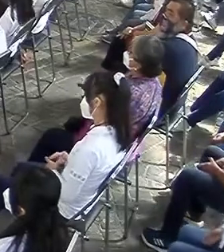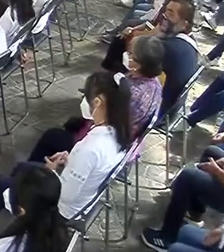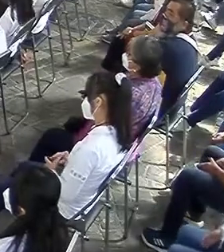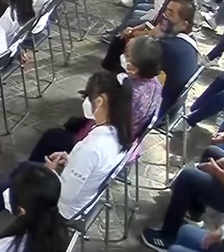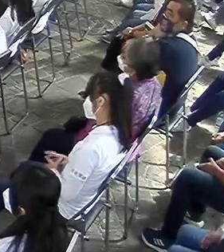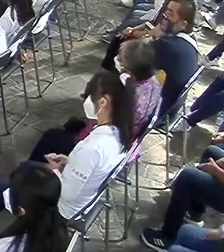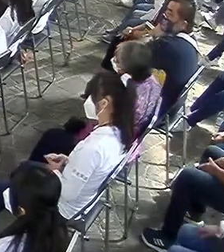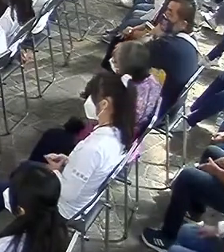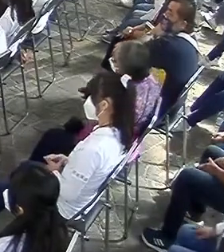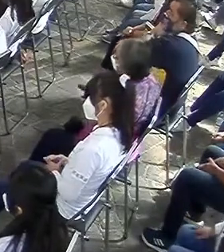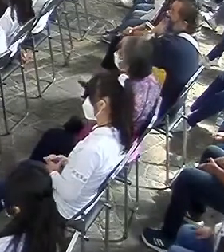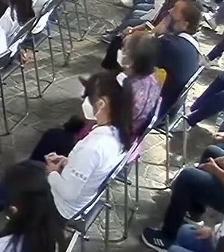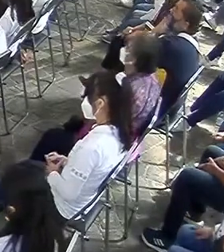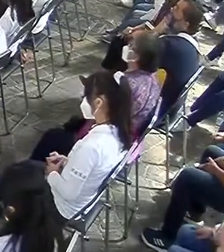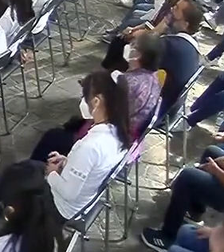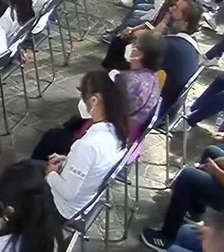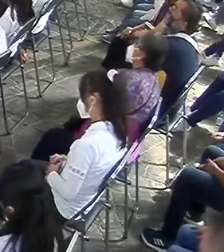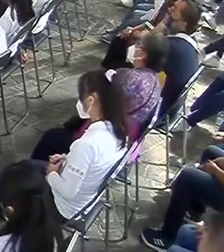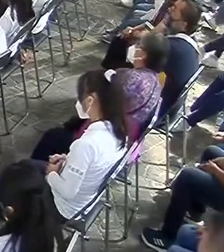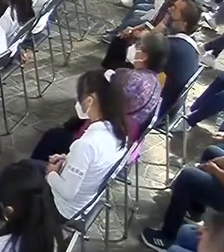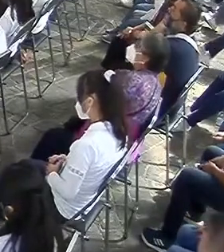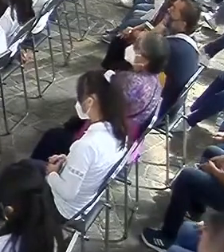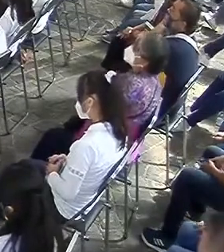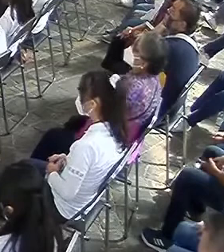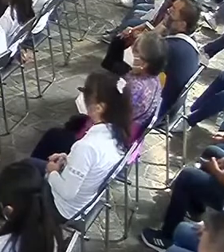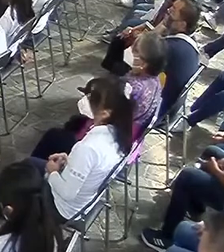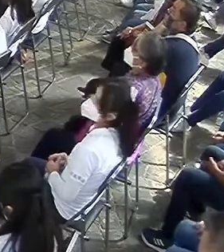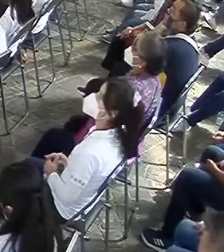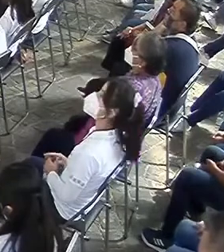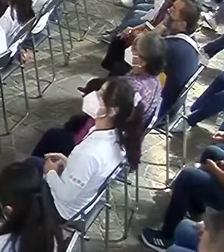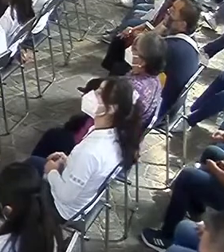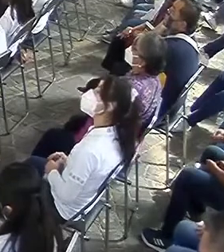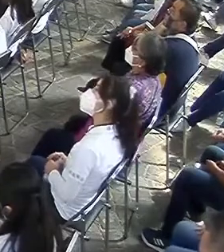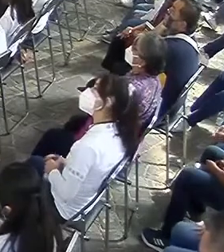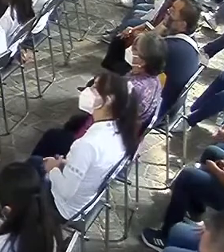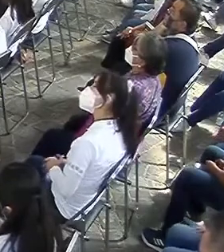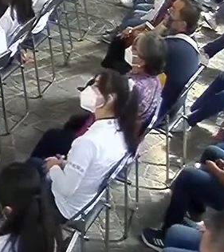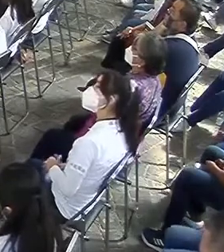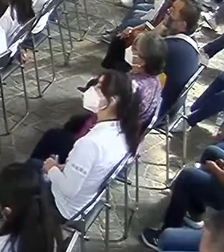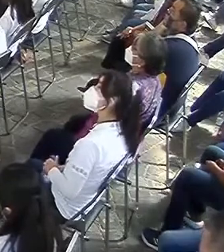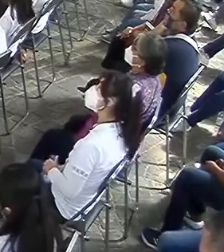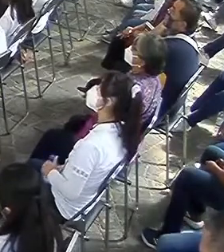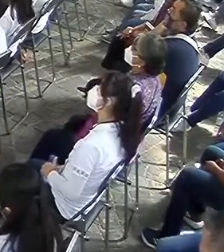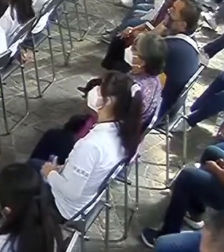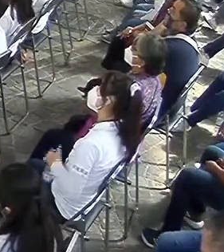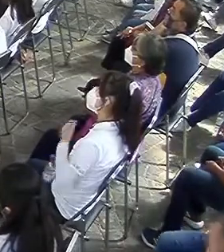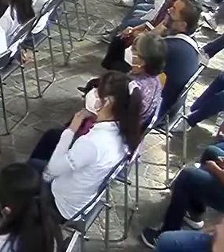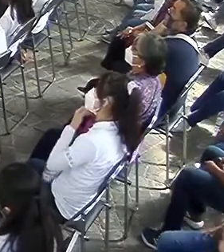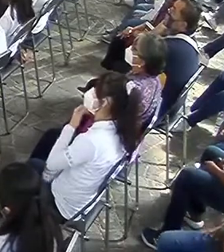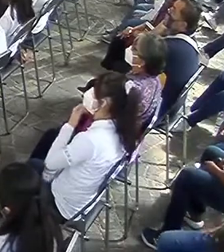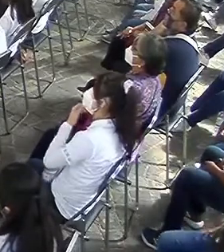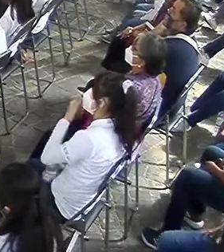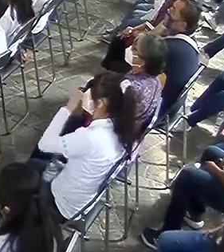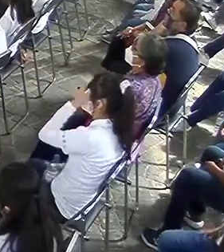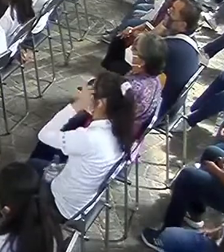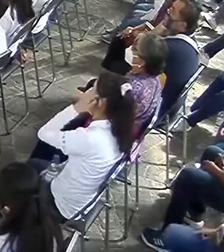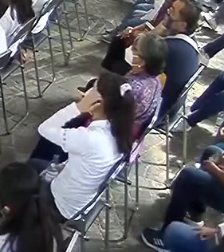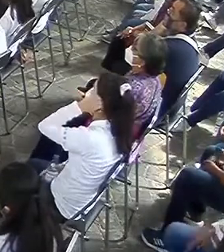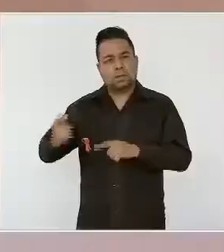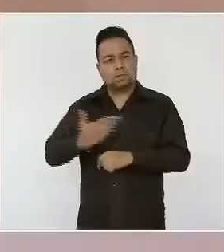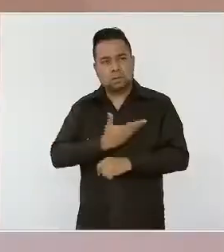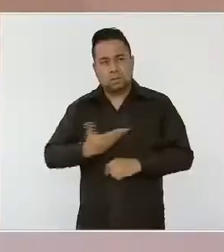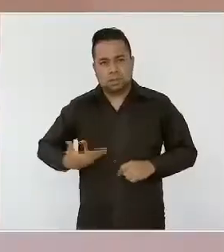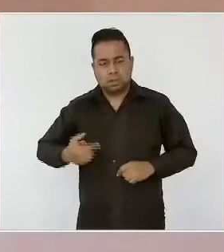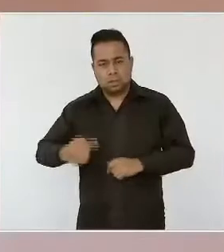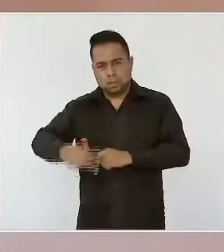Bienvenida a Oaxaca. Su nombre está asociado a otro nombre muy importante para nuestro país, al nombre de nuestro señor